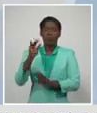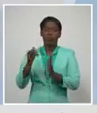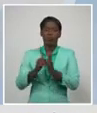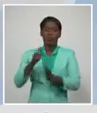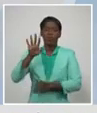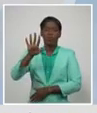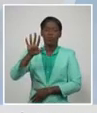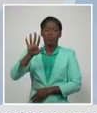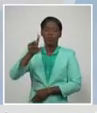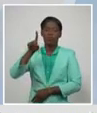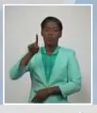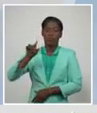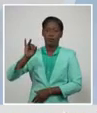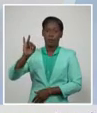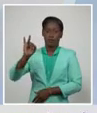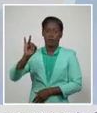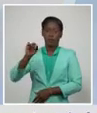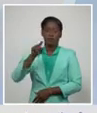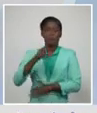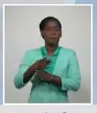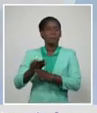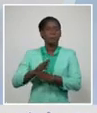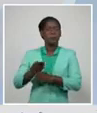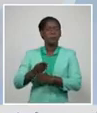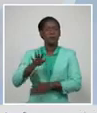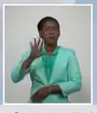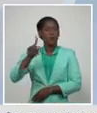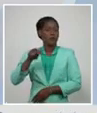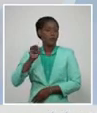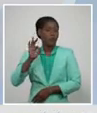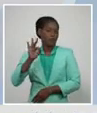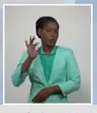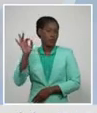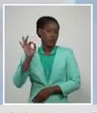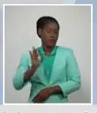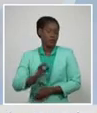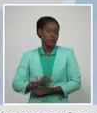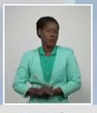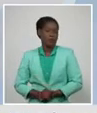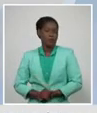4.517, que es el 5,8%. El